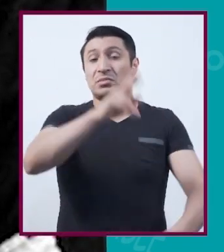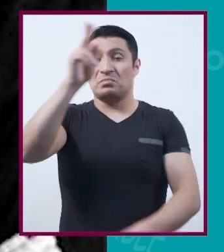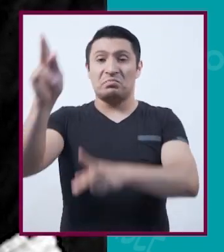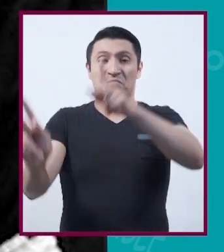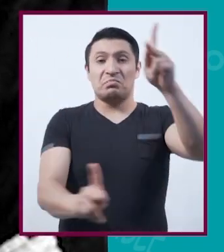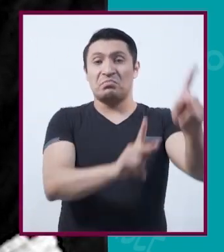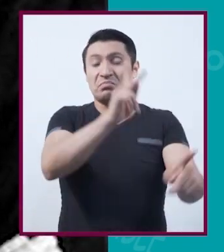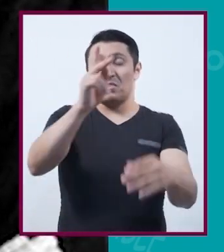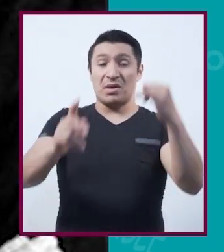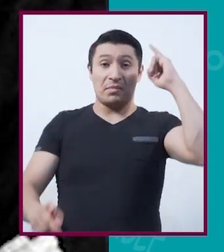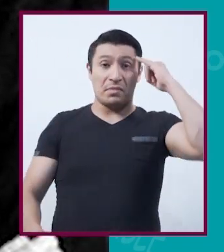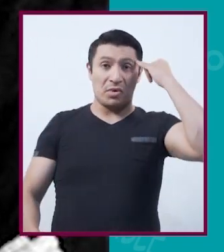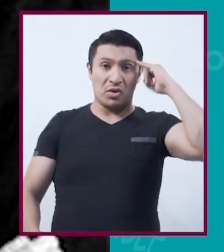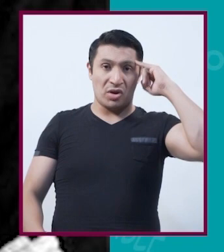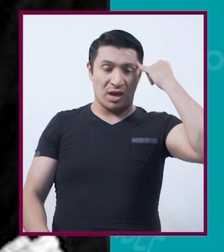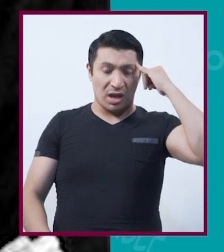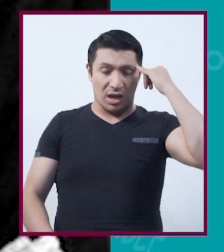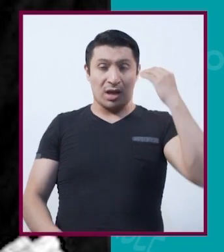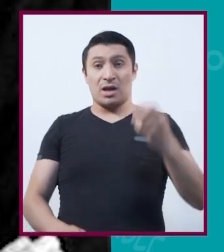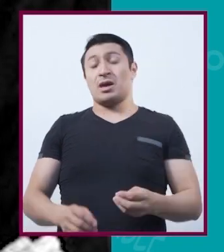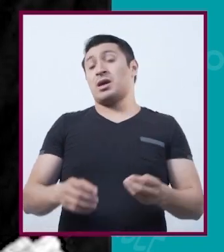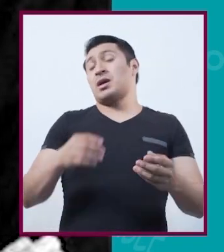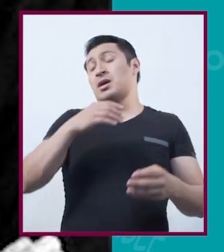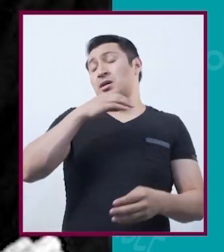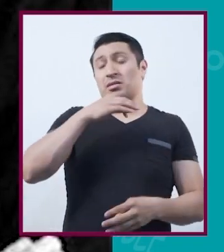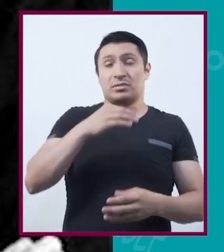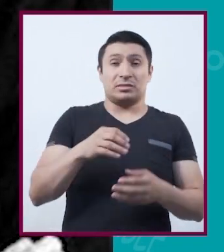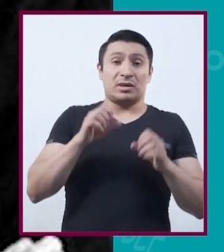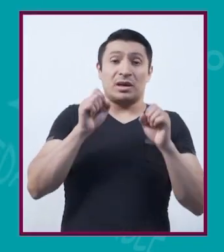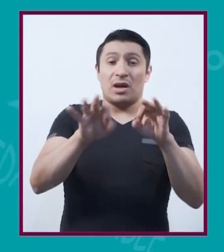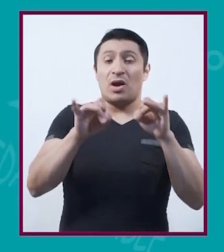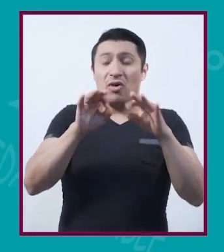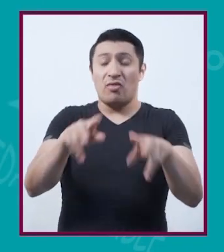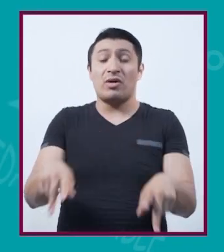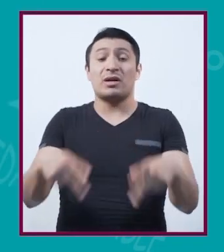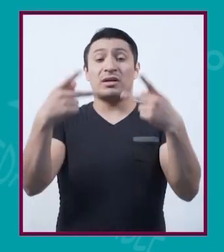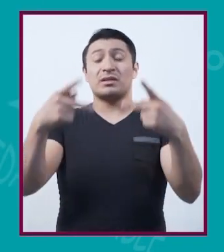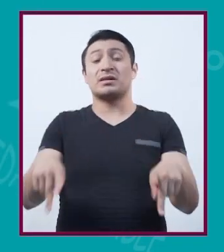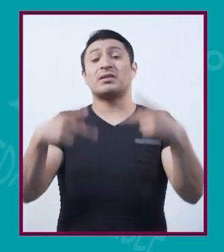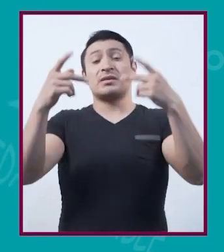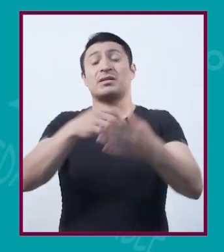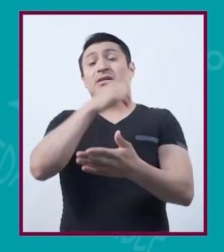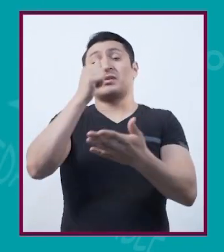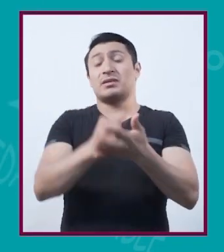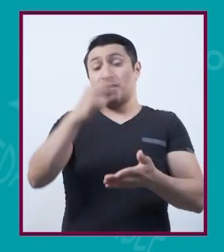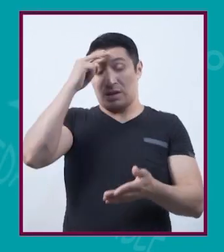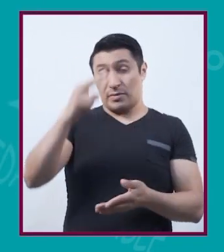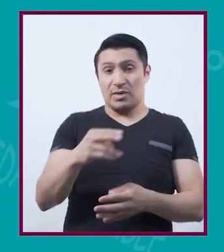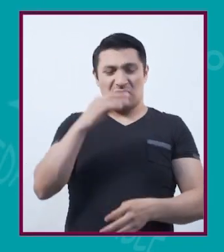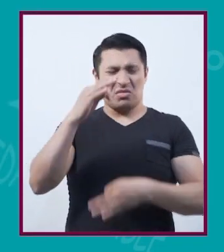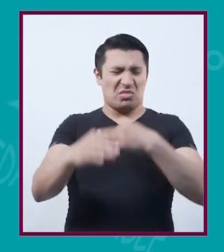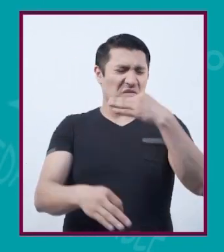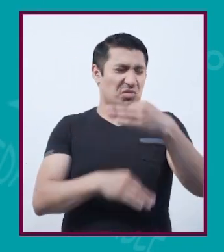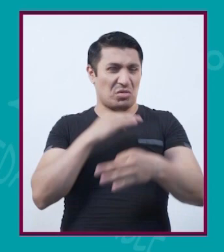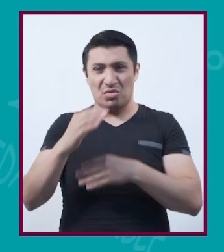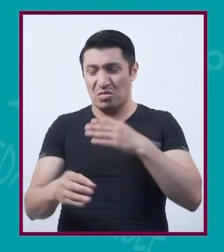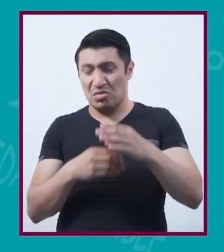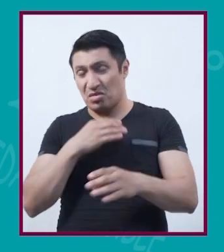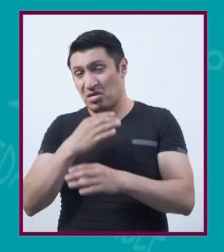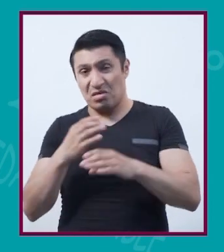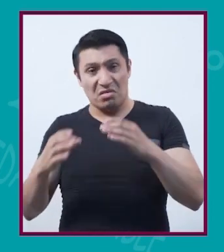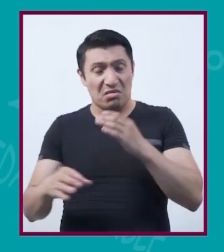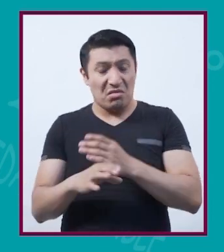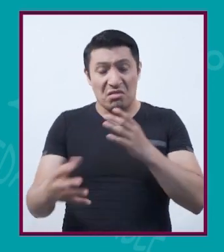que debatían sus diferencias y sus problemas a través de los tribunales. Uno podría pensar que